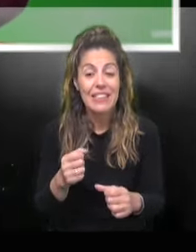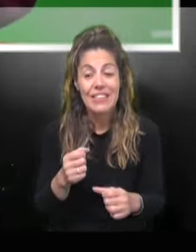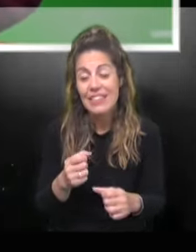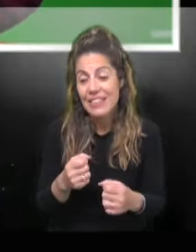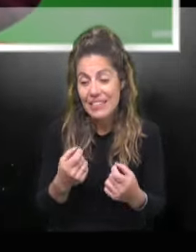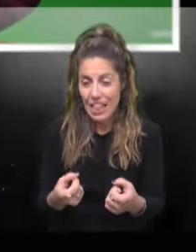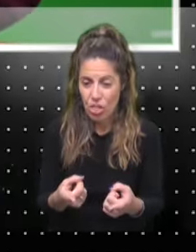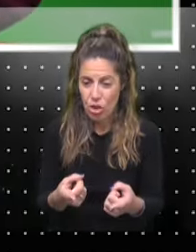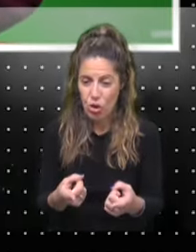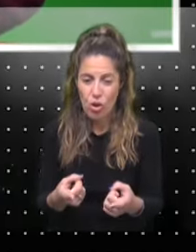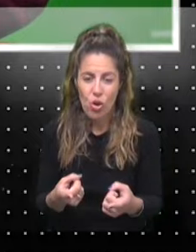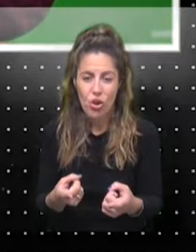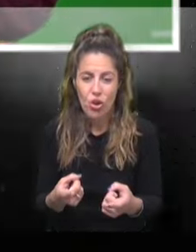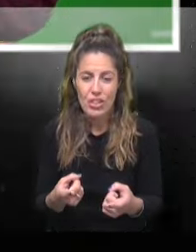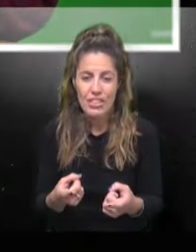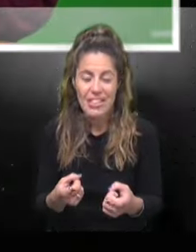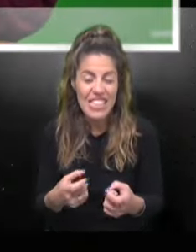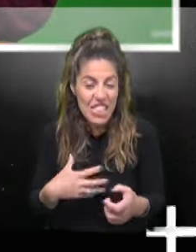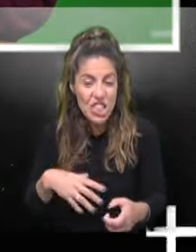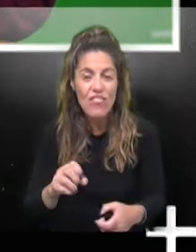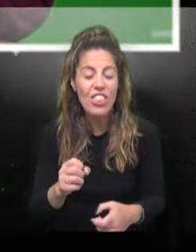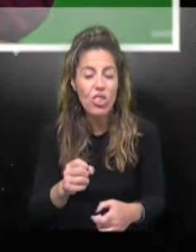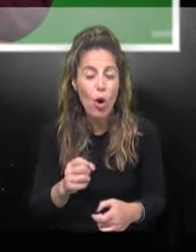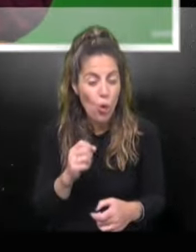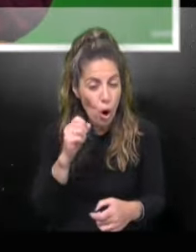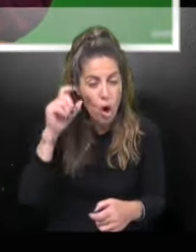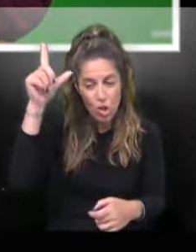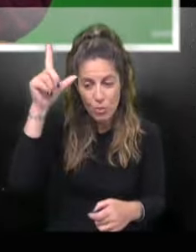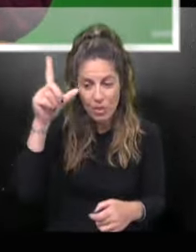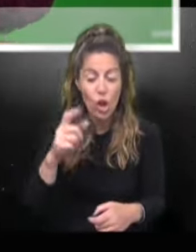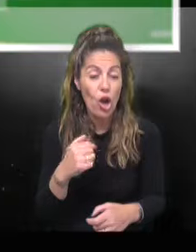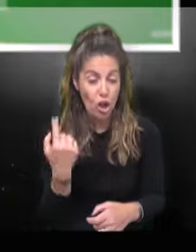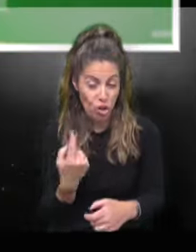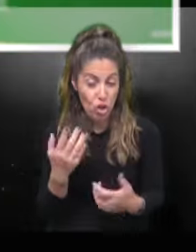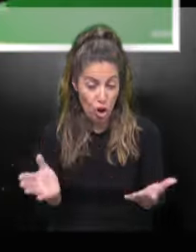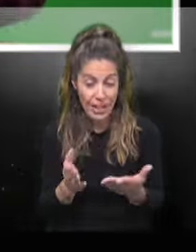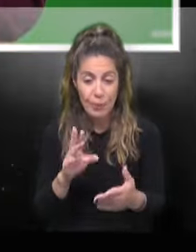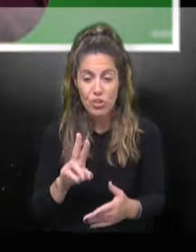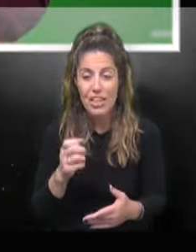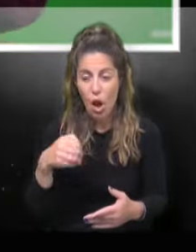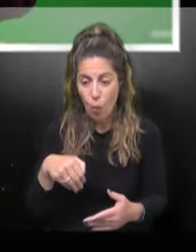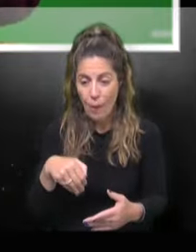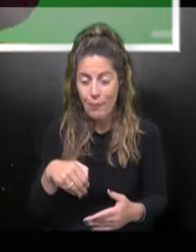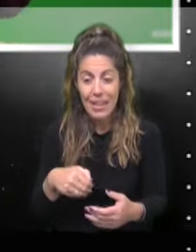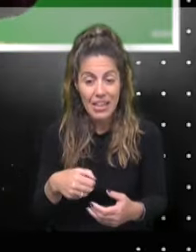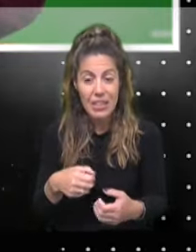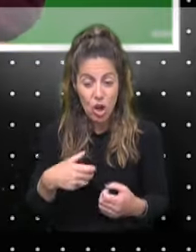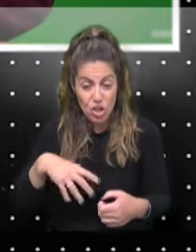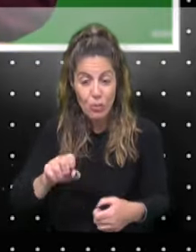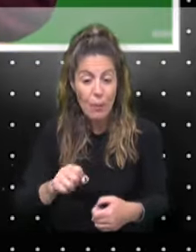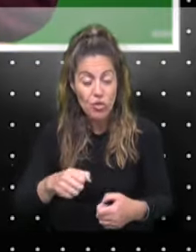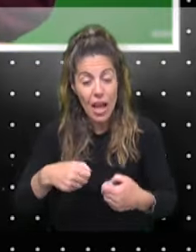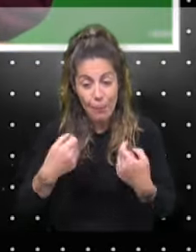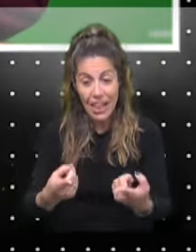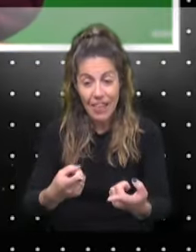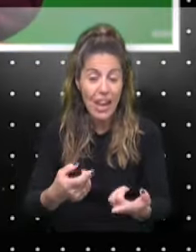instancia que estamos llevando conocimiento que hemos que estamos generando en laa a poner a disposición a otros mercados